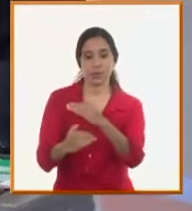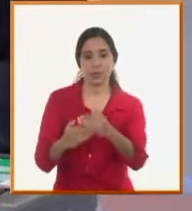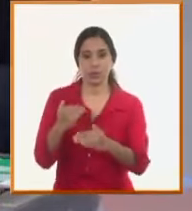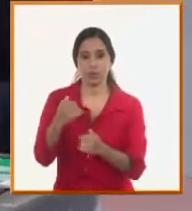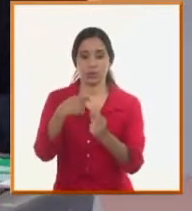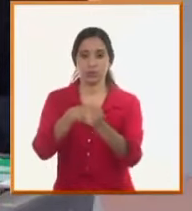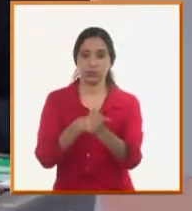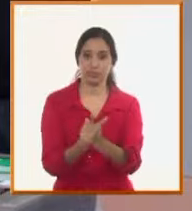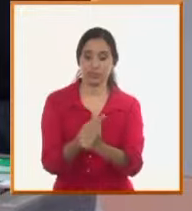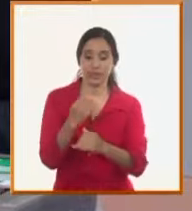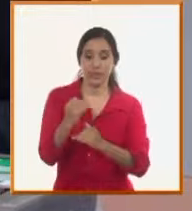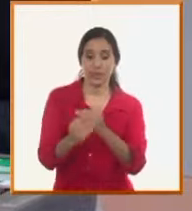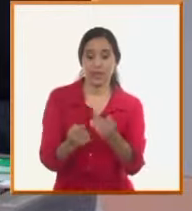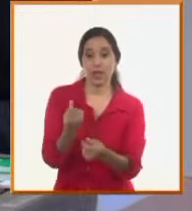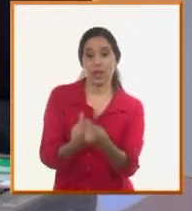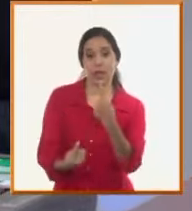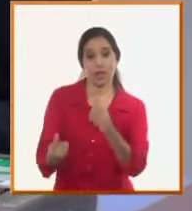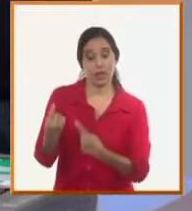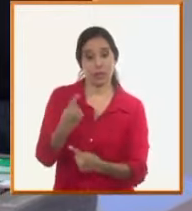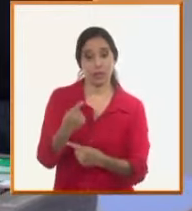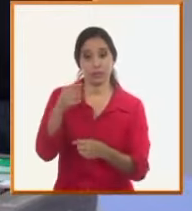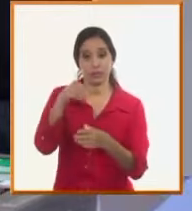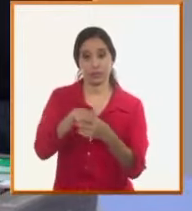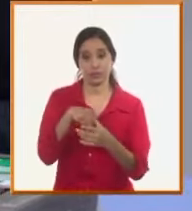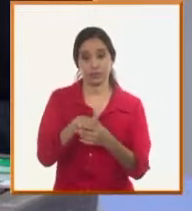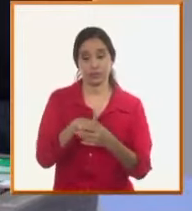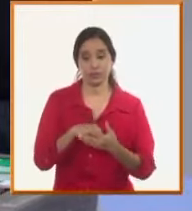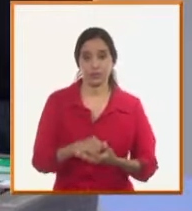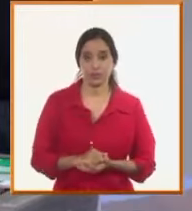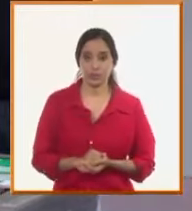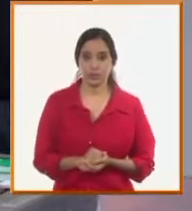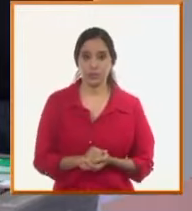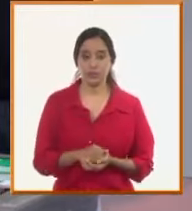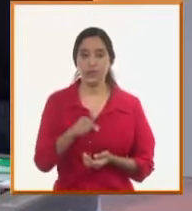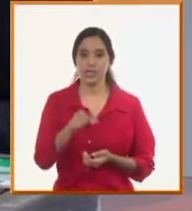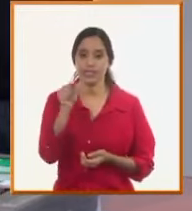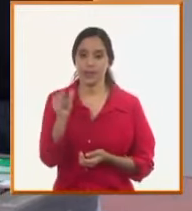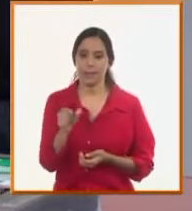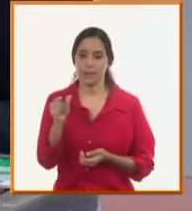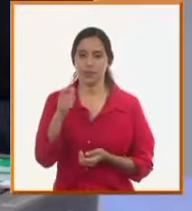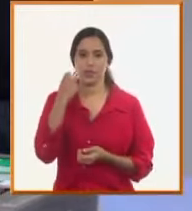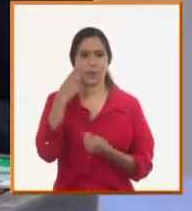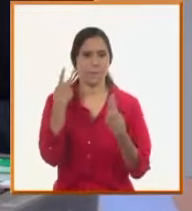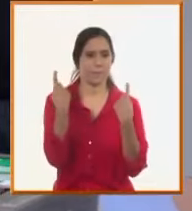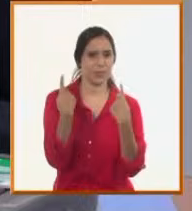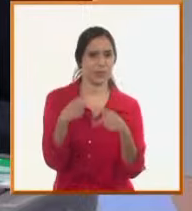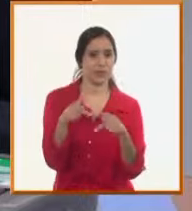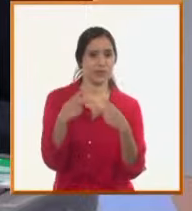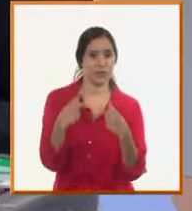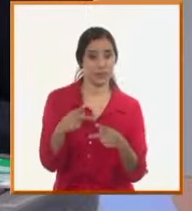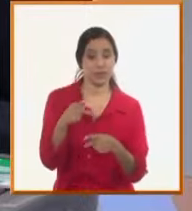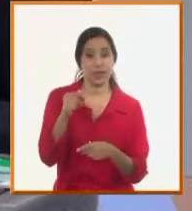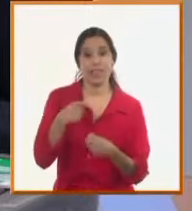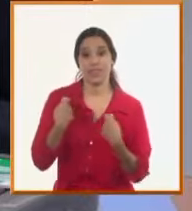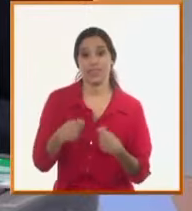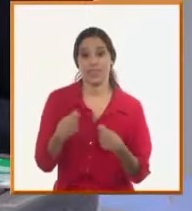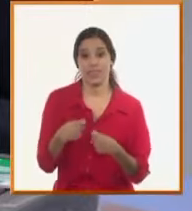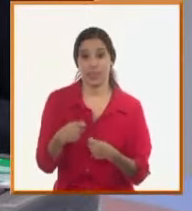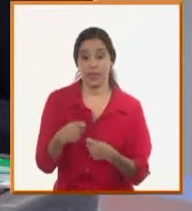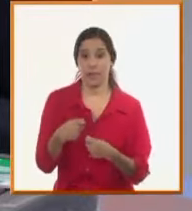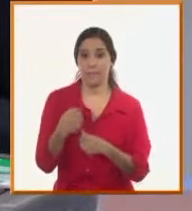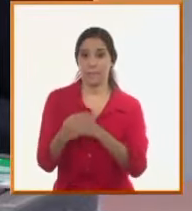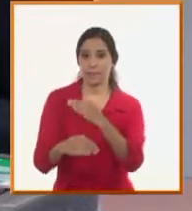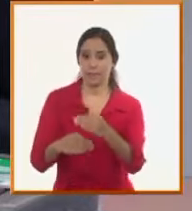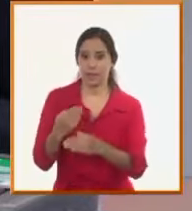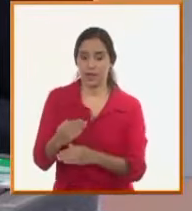seguros. Y a su vez también, esta persona, este profesional, debe asesorar en todo momento de